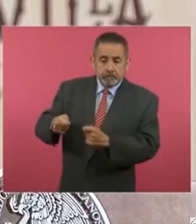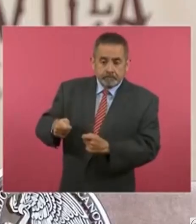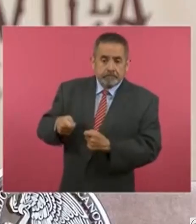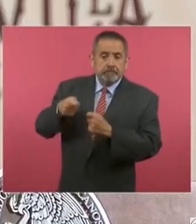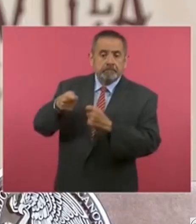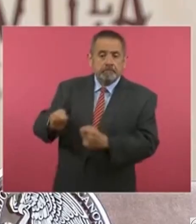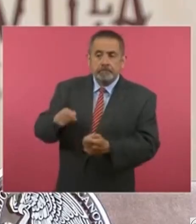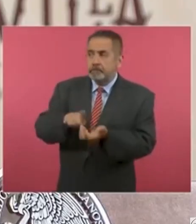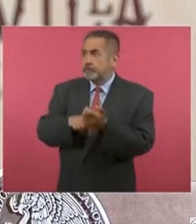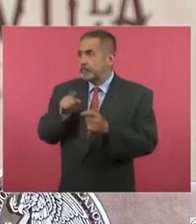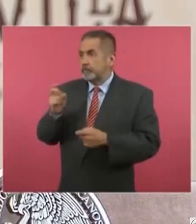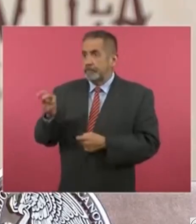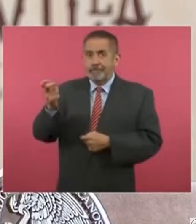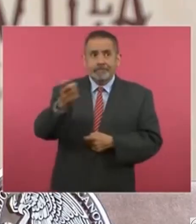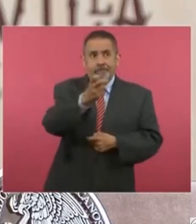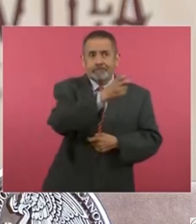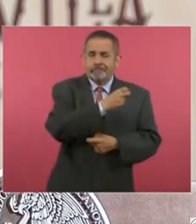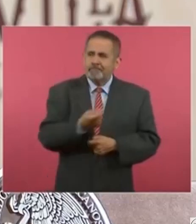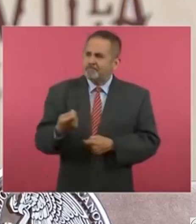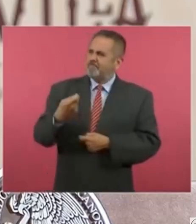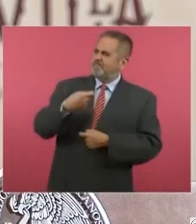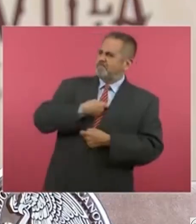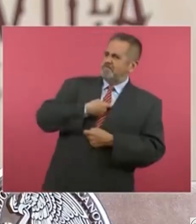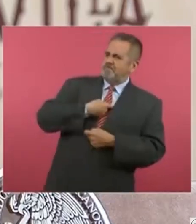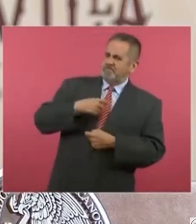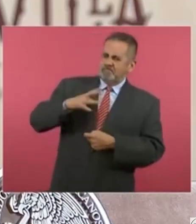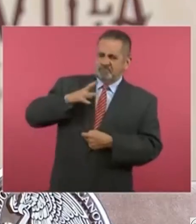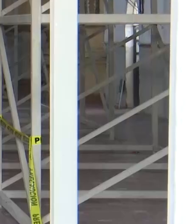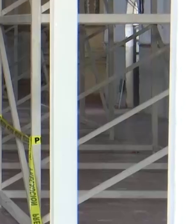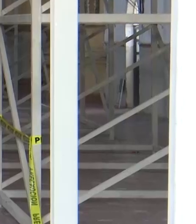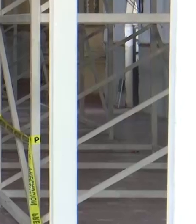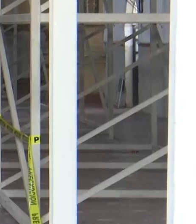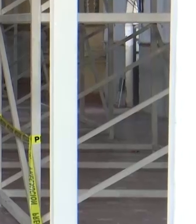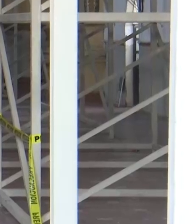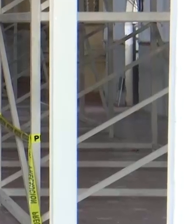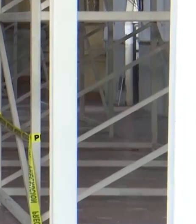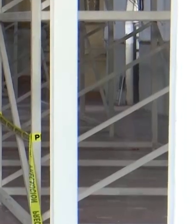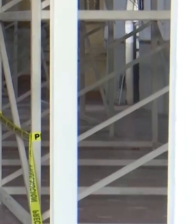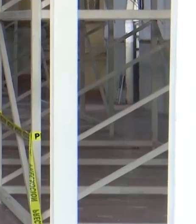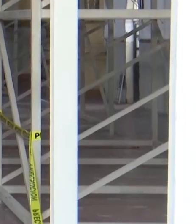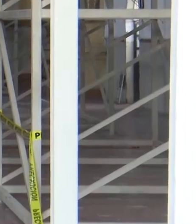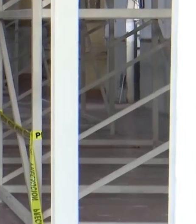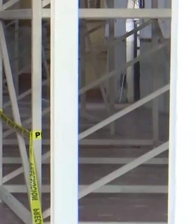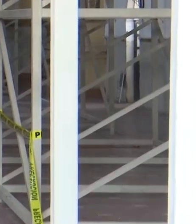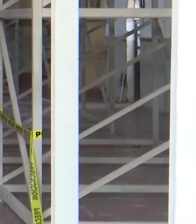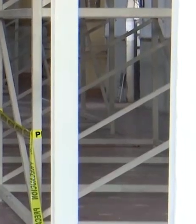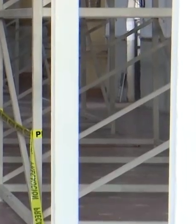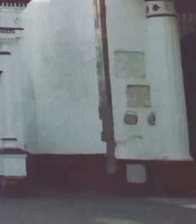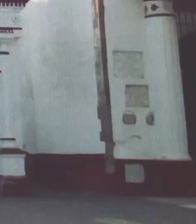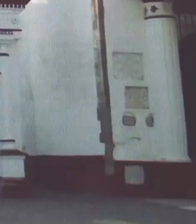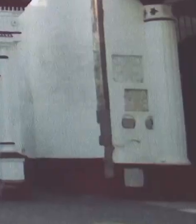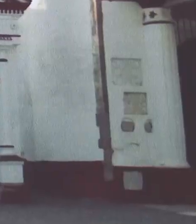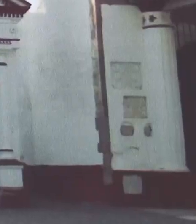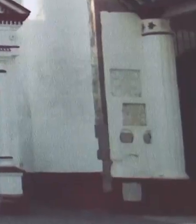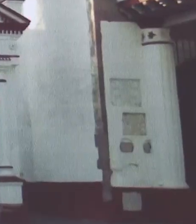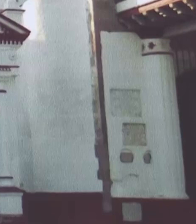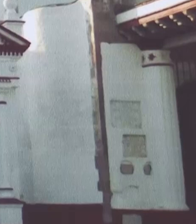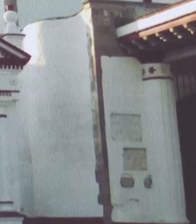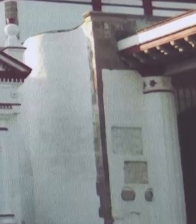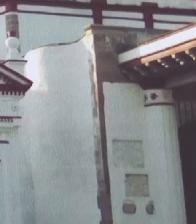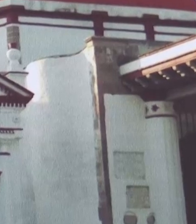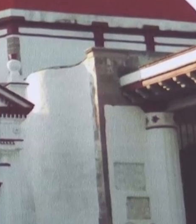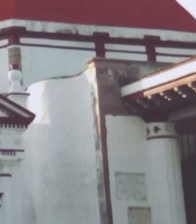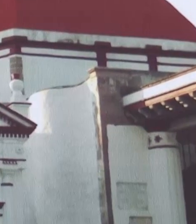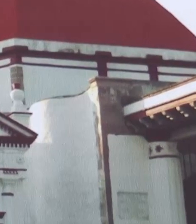identidad y que nos da orgullo de ser grandes mexicanos. Este año se atendieron 187 inmuebles donde se ejercen